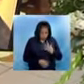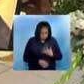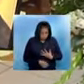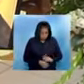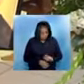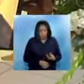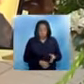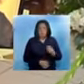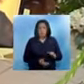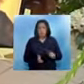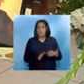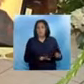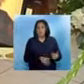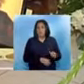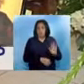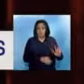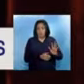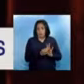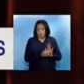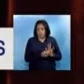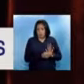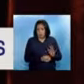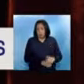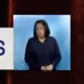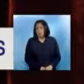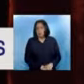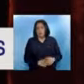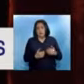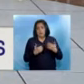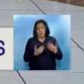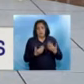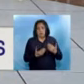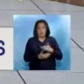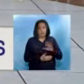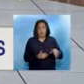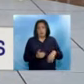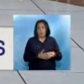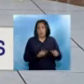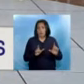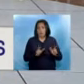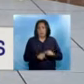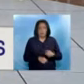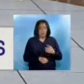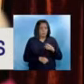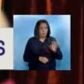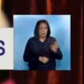porque falleció su esposo, ¿no? Gracias a todos los medios de comunicación,